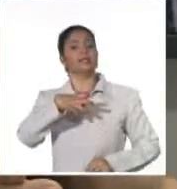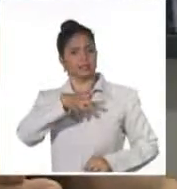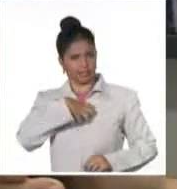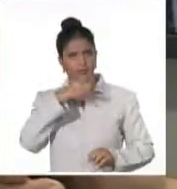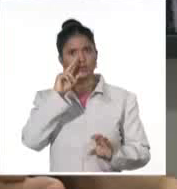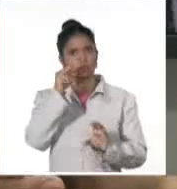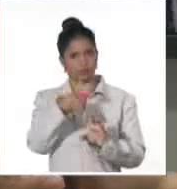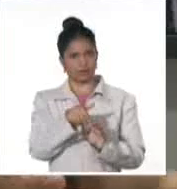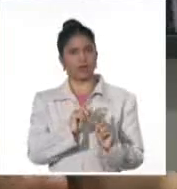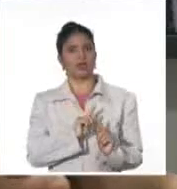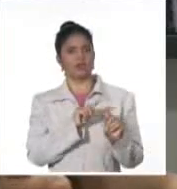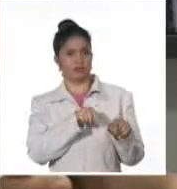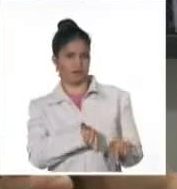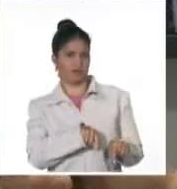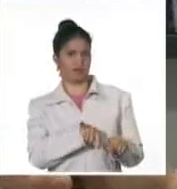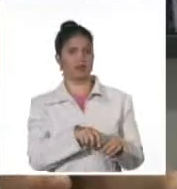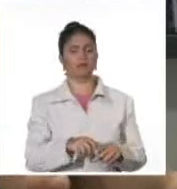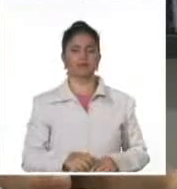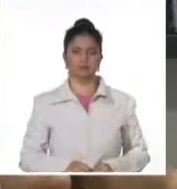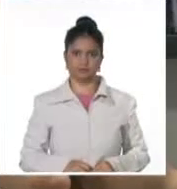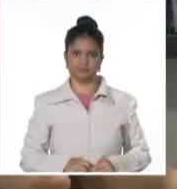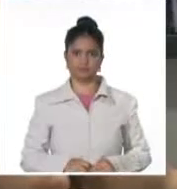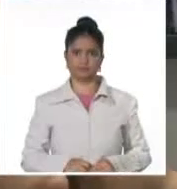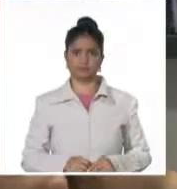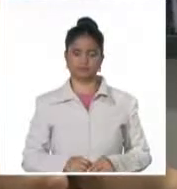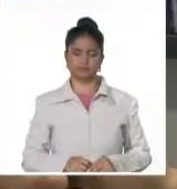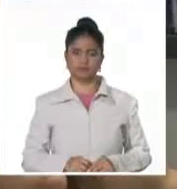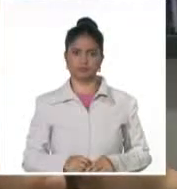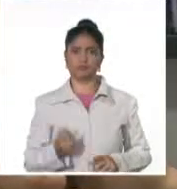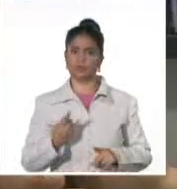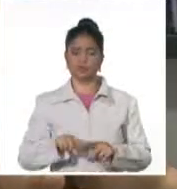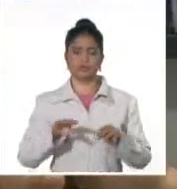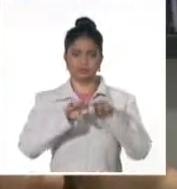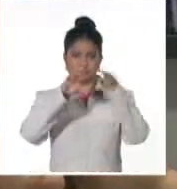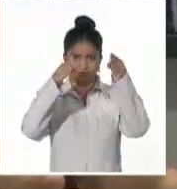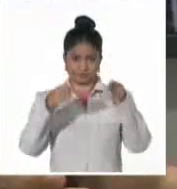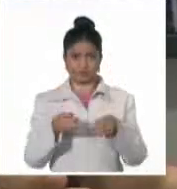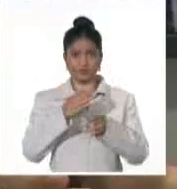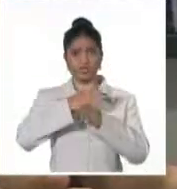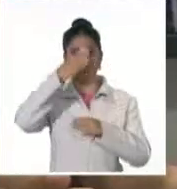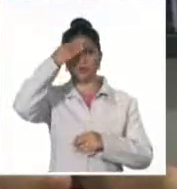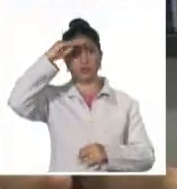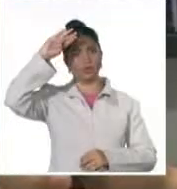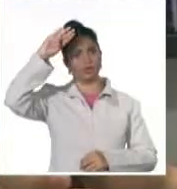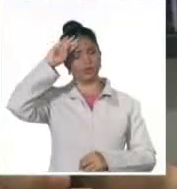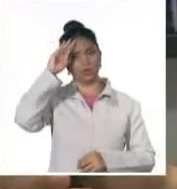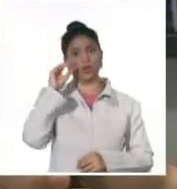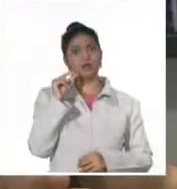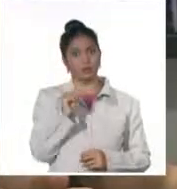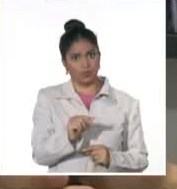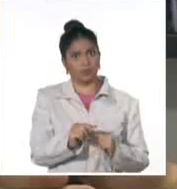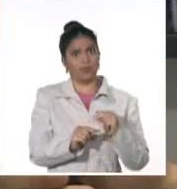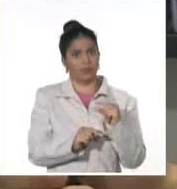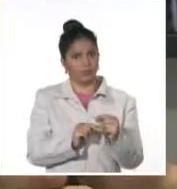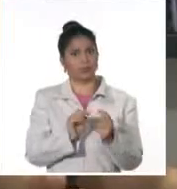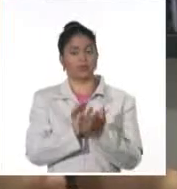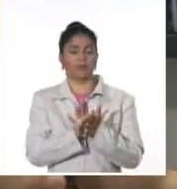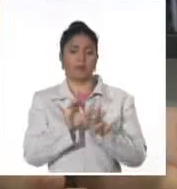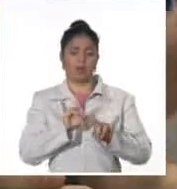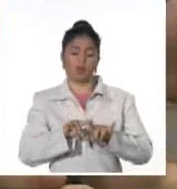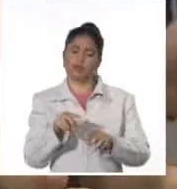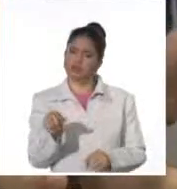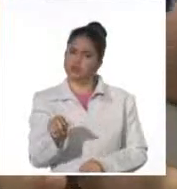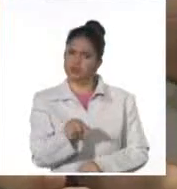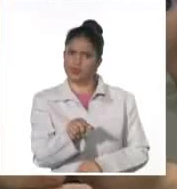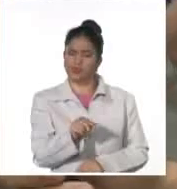centrales flotantes, un poco limitada la central flotante de Santiago de Cuba, pero el resto tiene combustible en estos